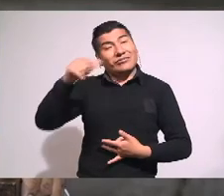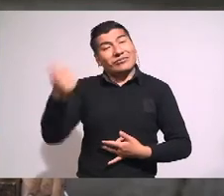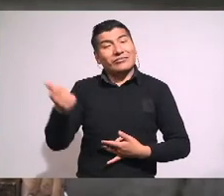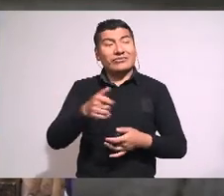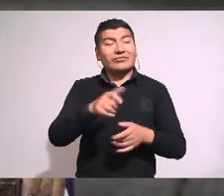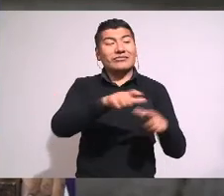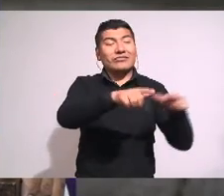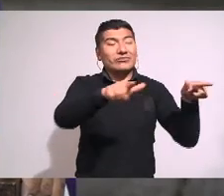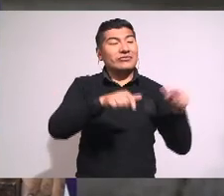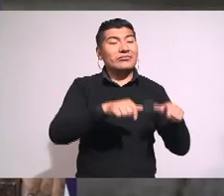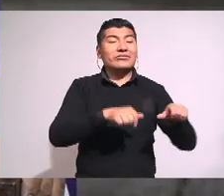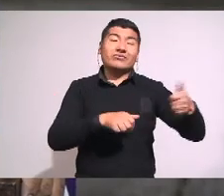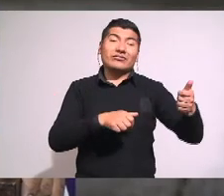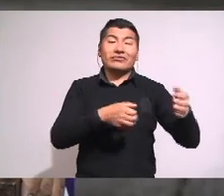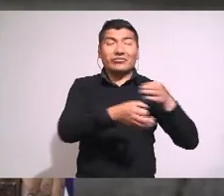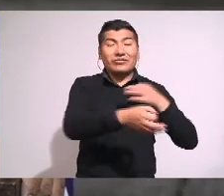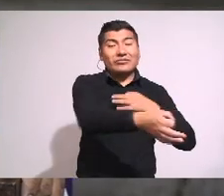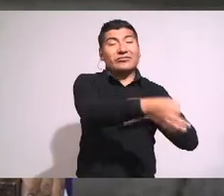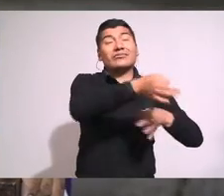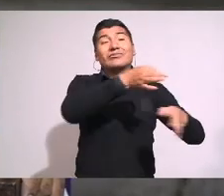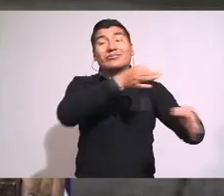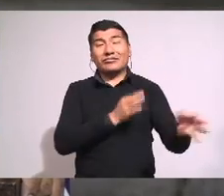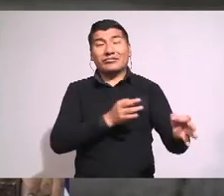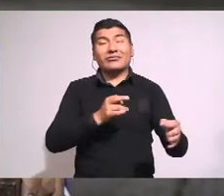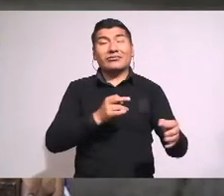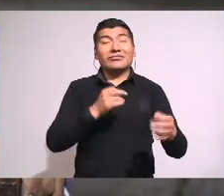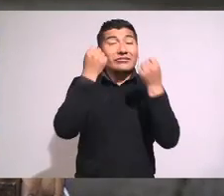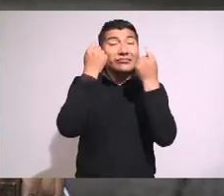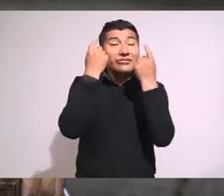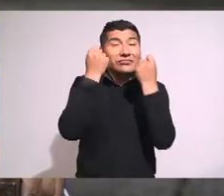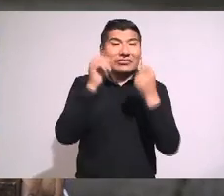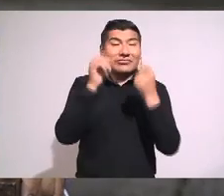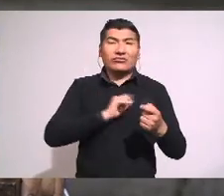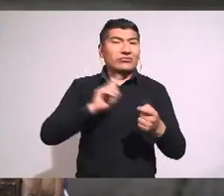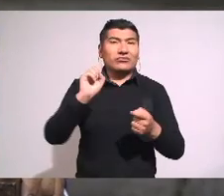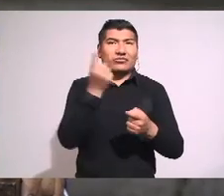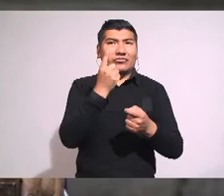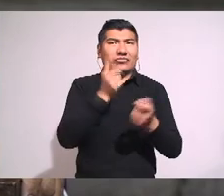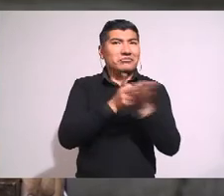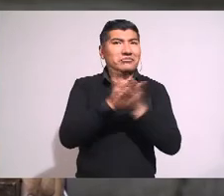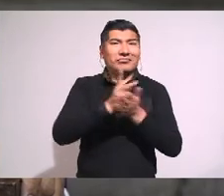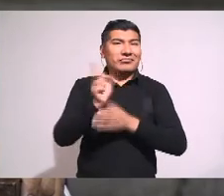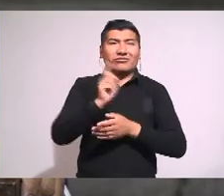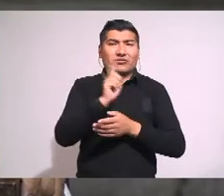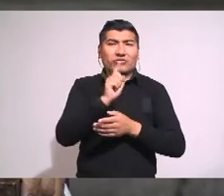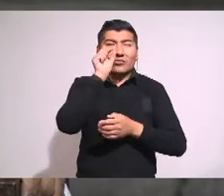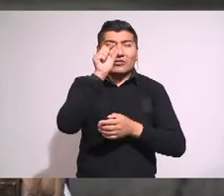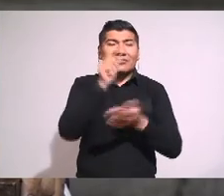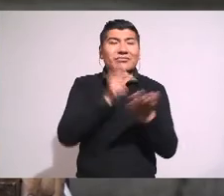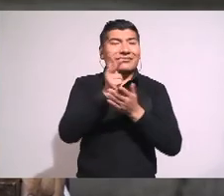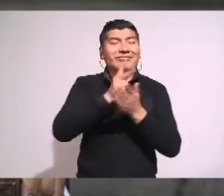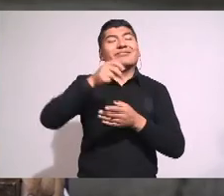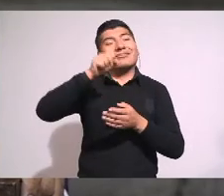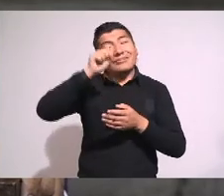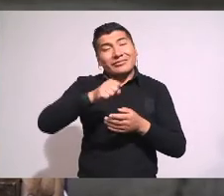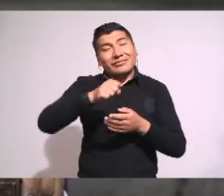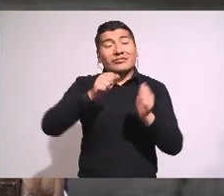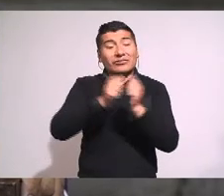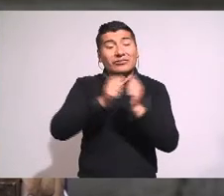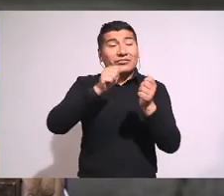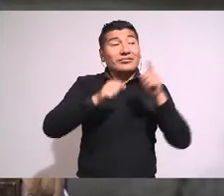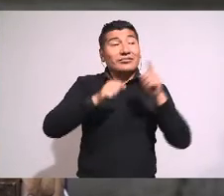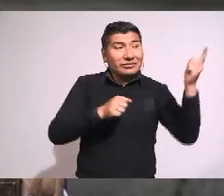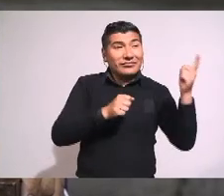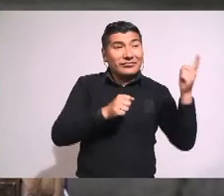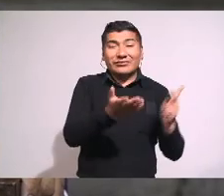del otro. Entender que yo no solo tengo la verdad, solo una parte de la verdad, y con la verdad del